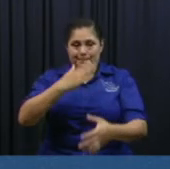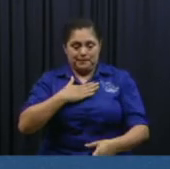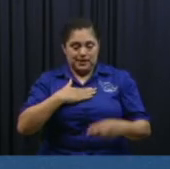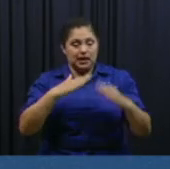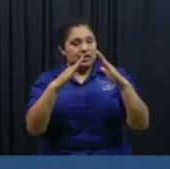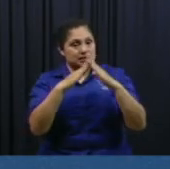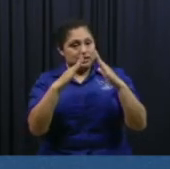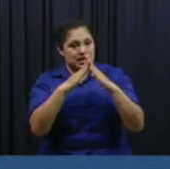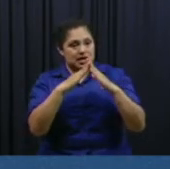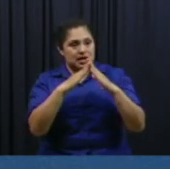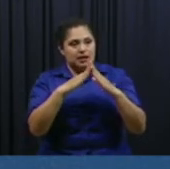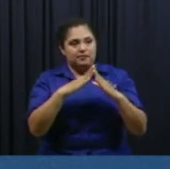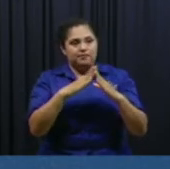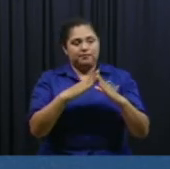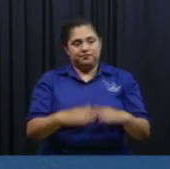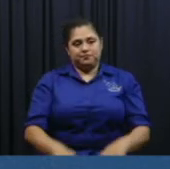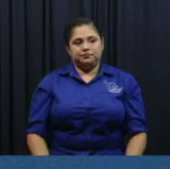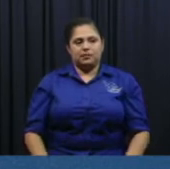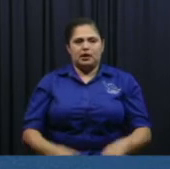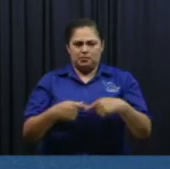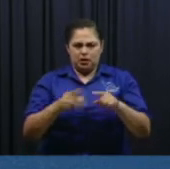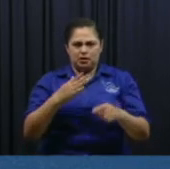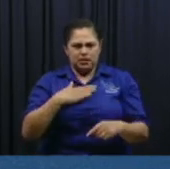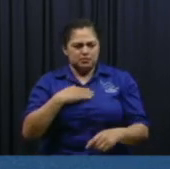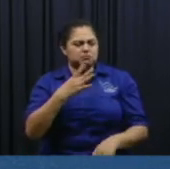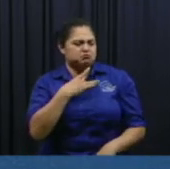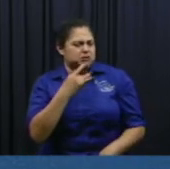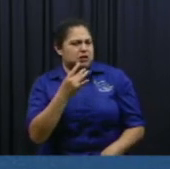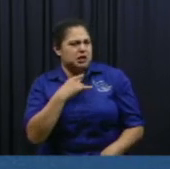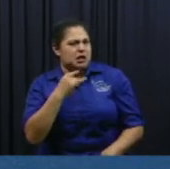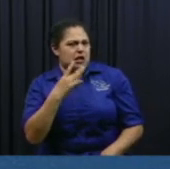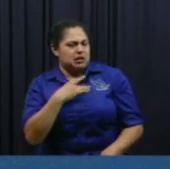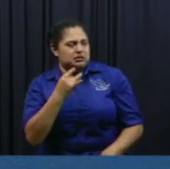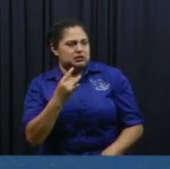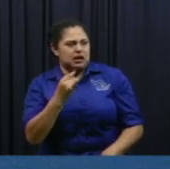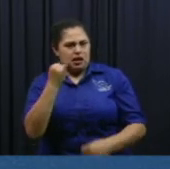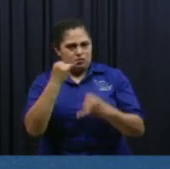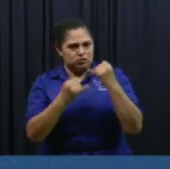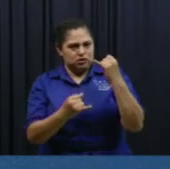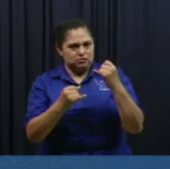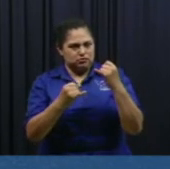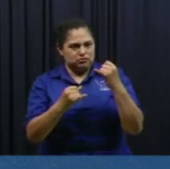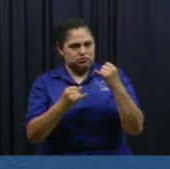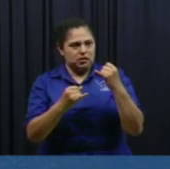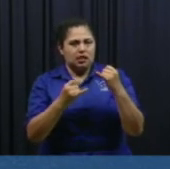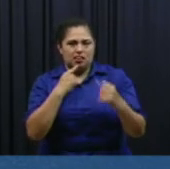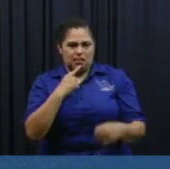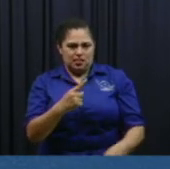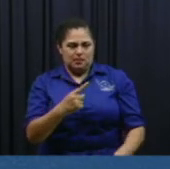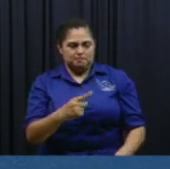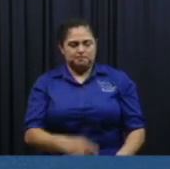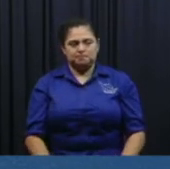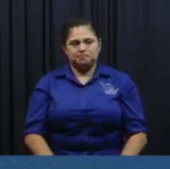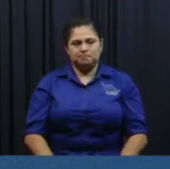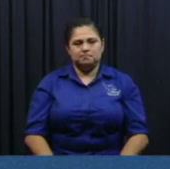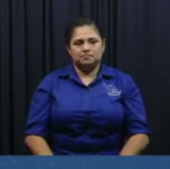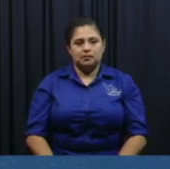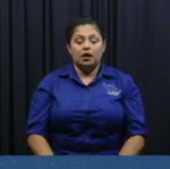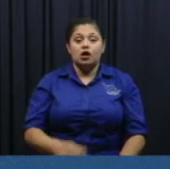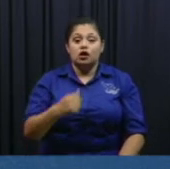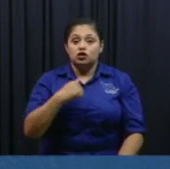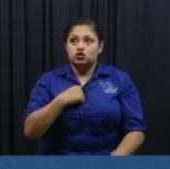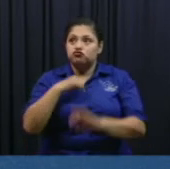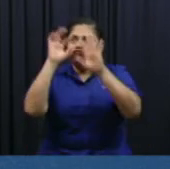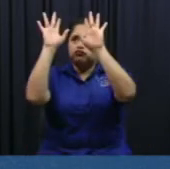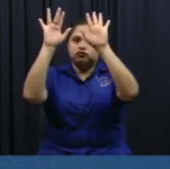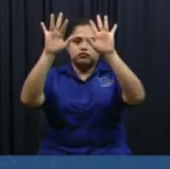y todo lo todo lo demás Pero lo que me interesa en la parte de última dice ahí y yo